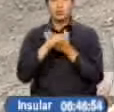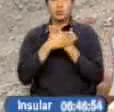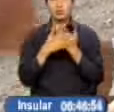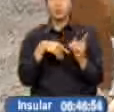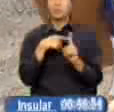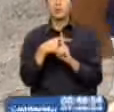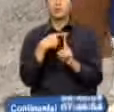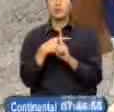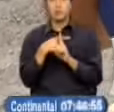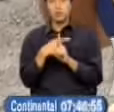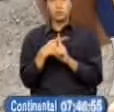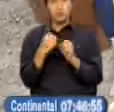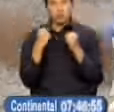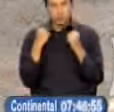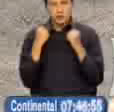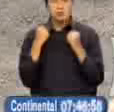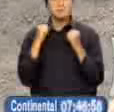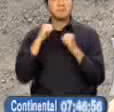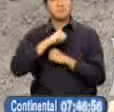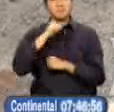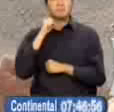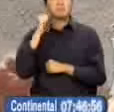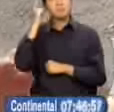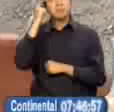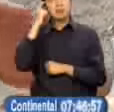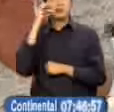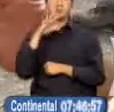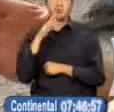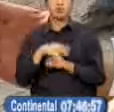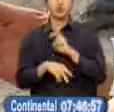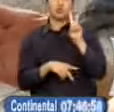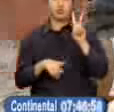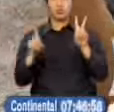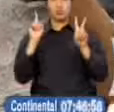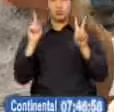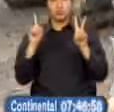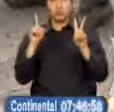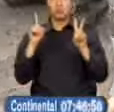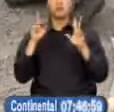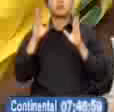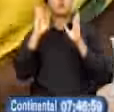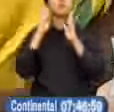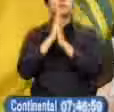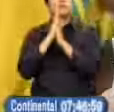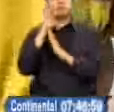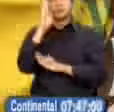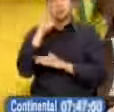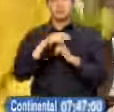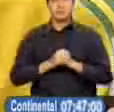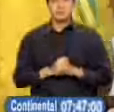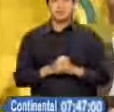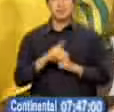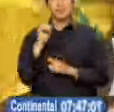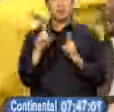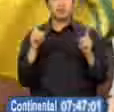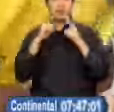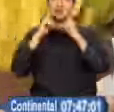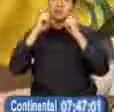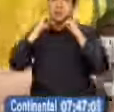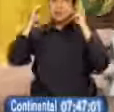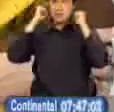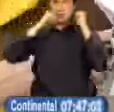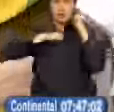optimismo para ganar mi marcador sería 21 si así lo quiera dios incluso hay quienes ya cantan la